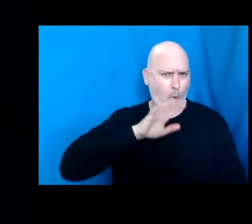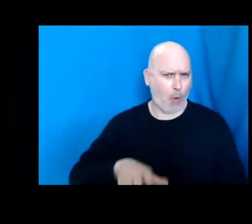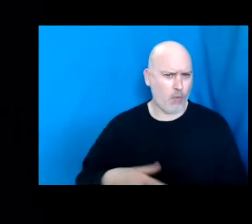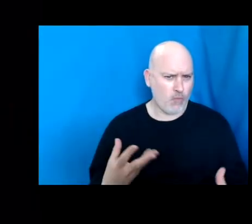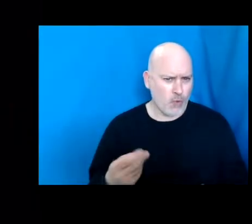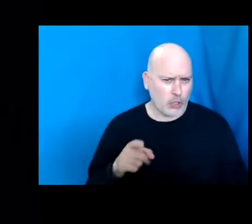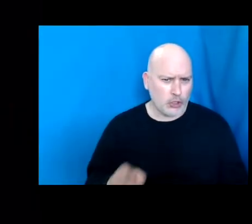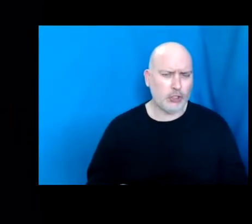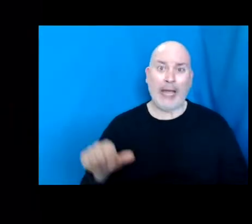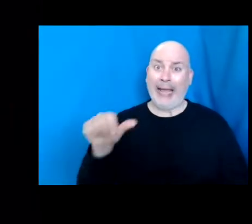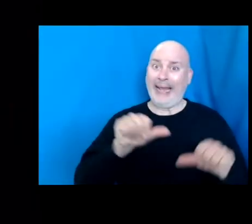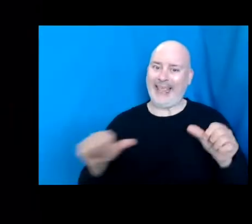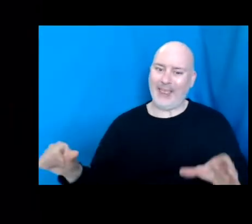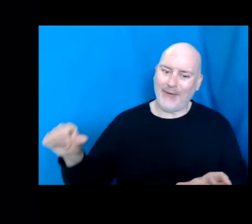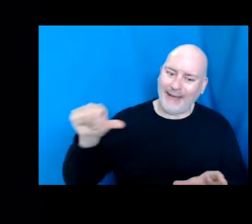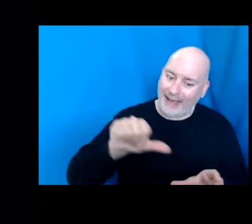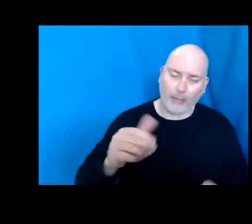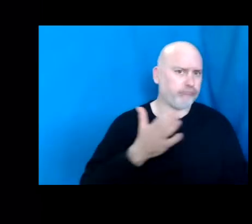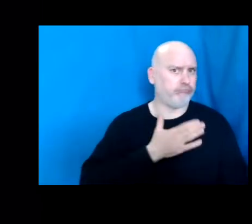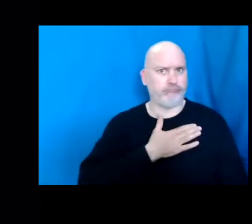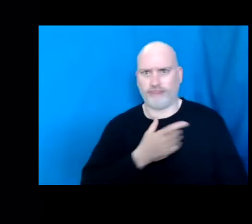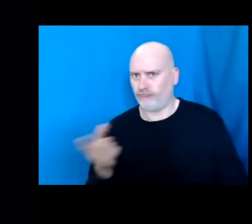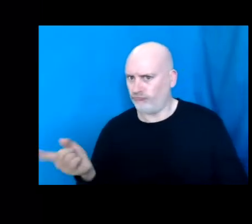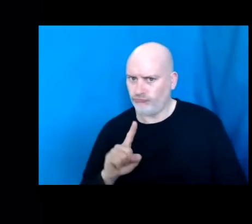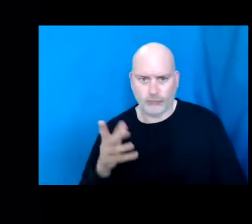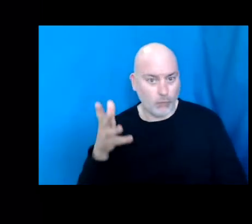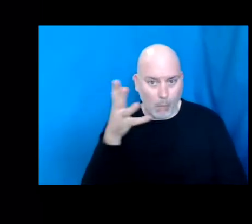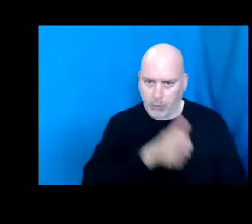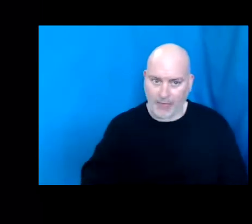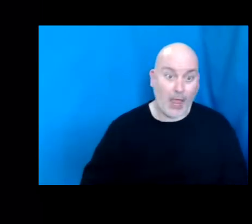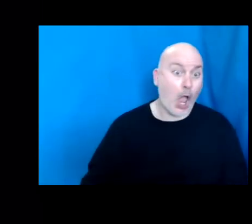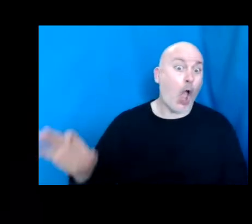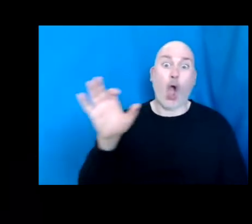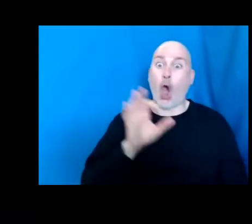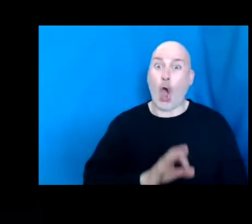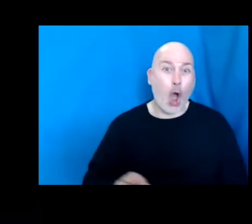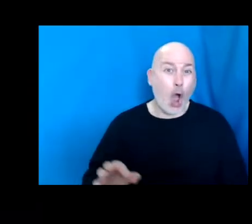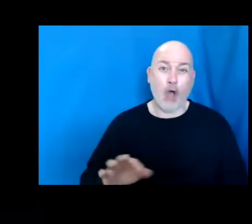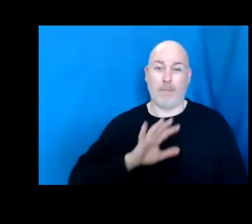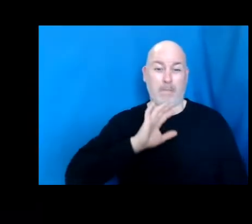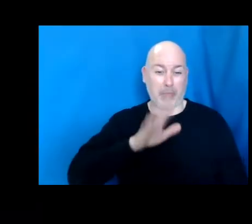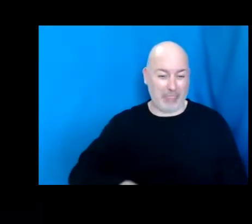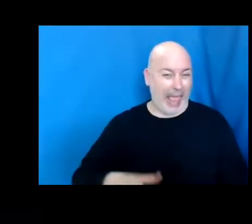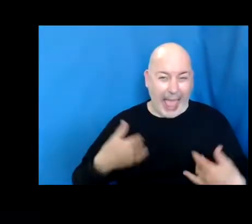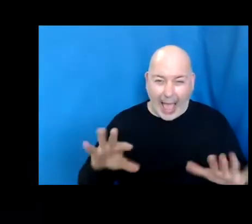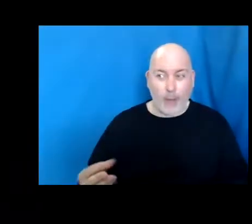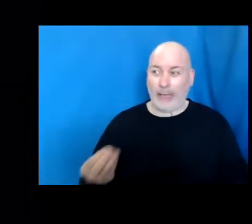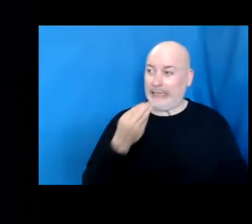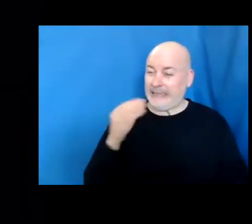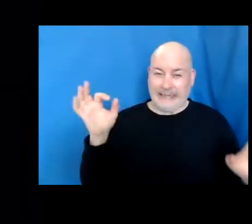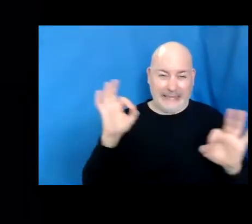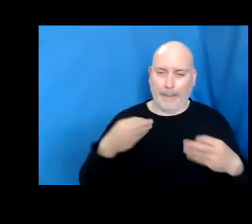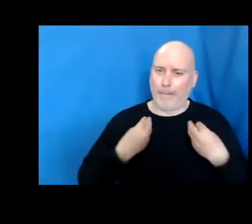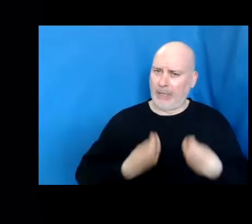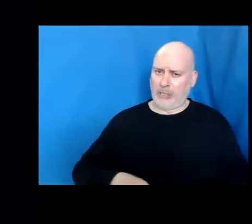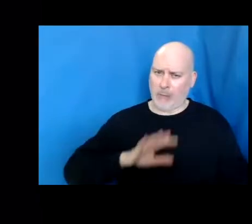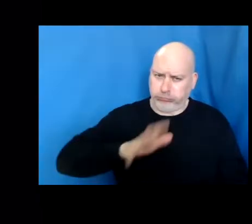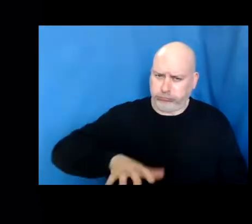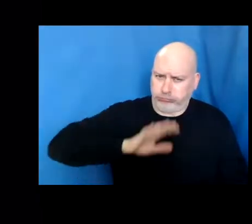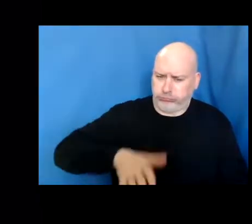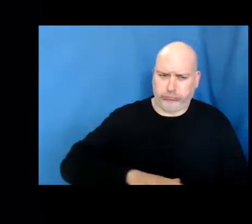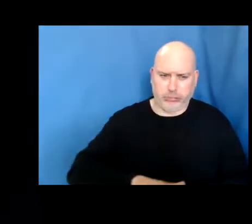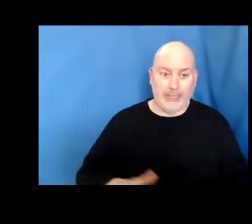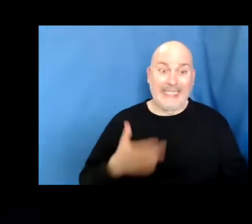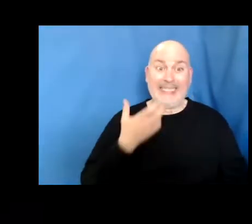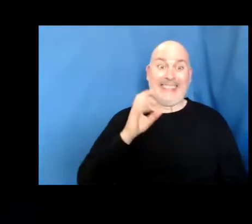no tolera los líquidos que le estamos ofreciendo o incluso vomita aunque no tome nada, no coma. Y si los vómitos y